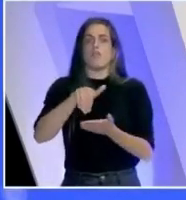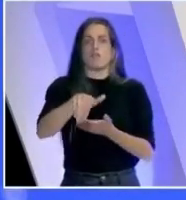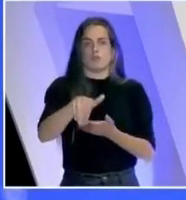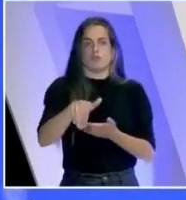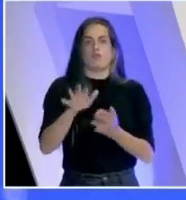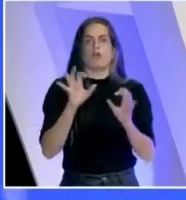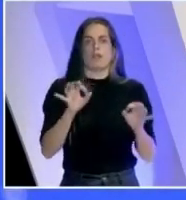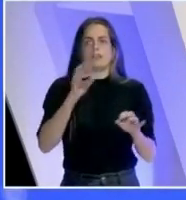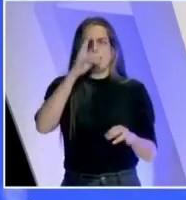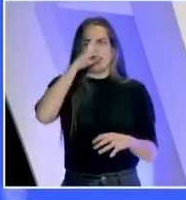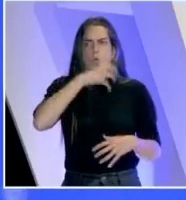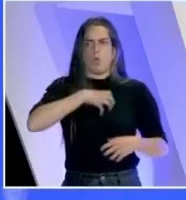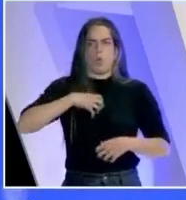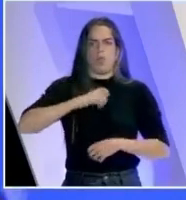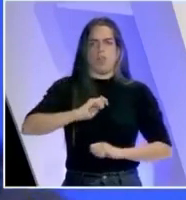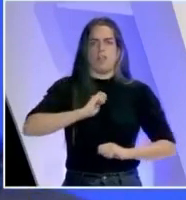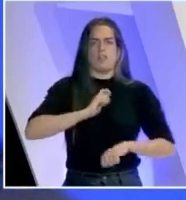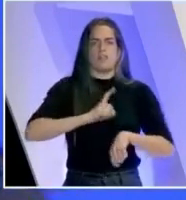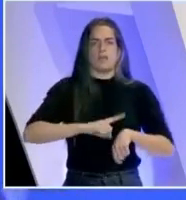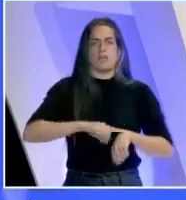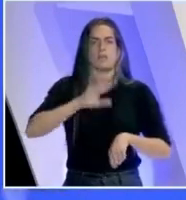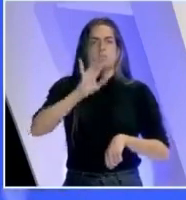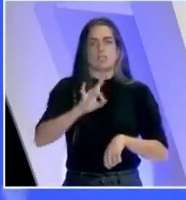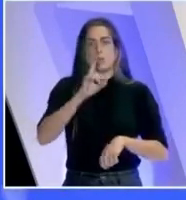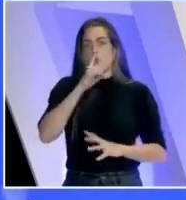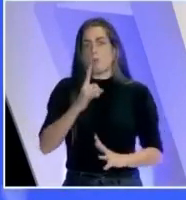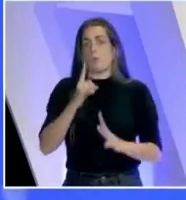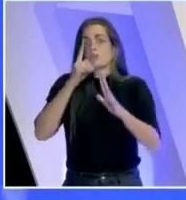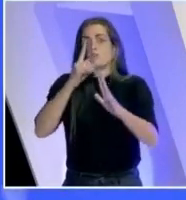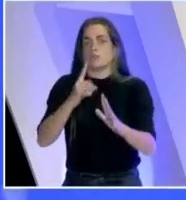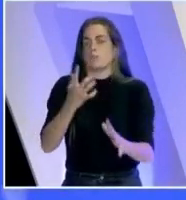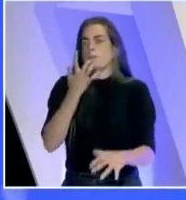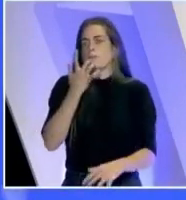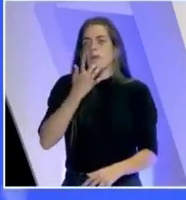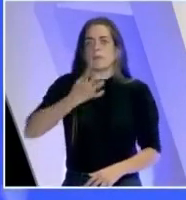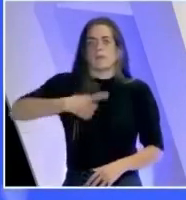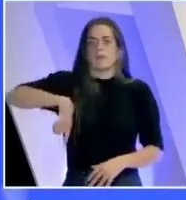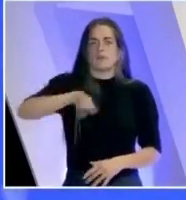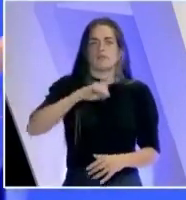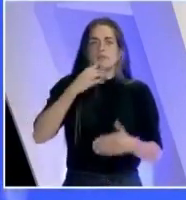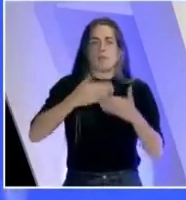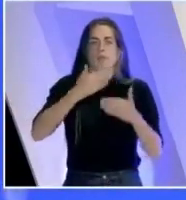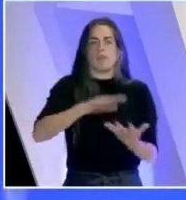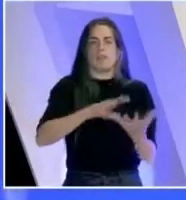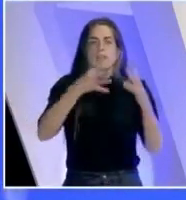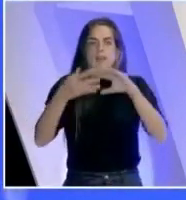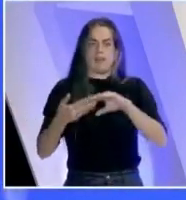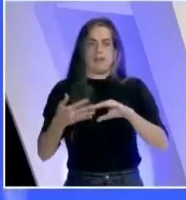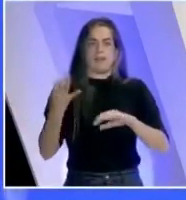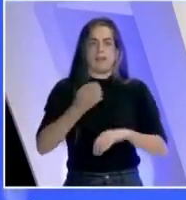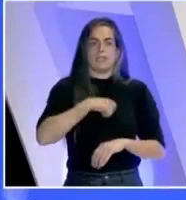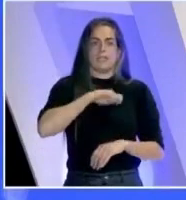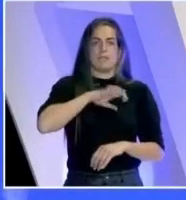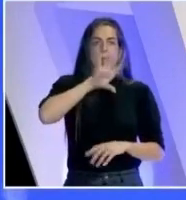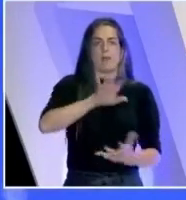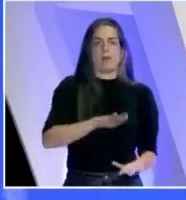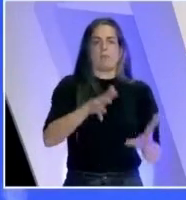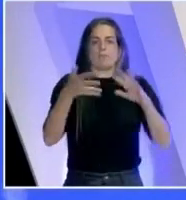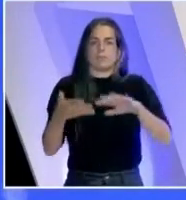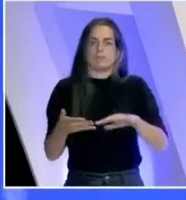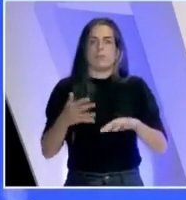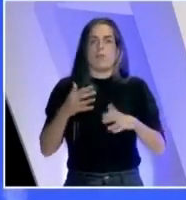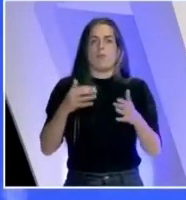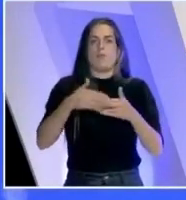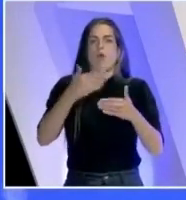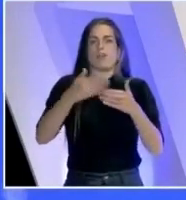porque nos preocupa nuestro tiempo, los próximos 6 años, por ejemplo, en los que vamos a modernizar y a transformar nuestro país, precisamente por